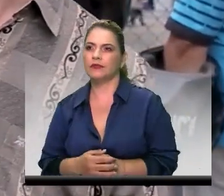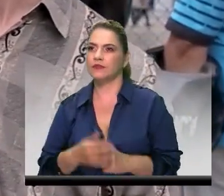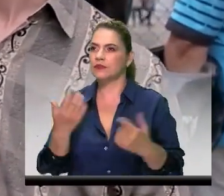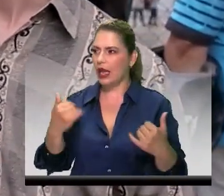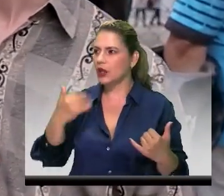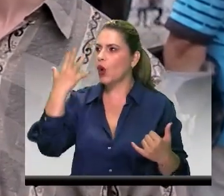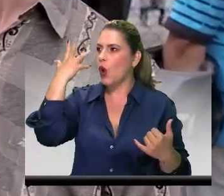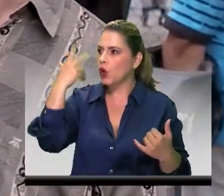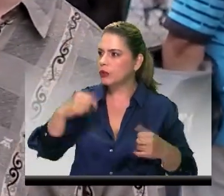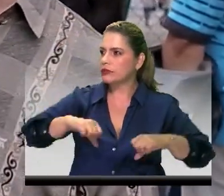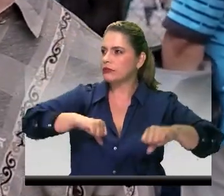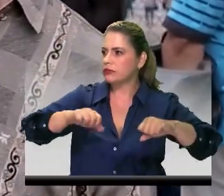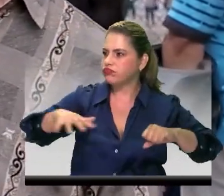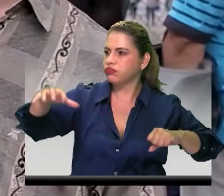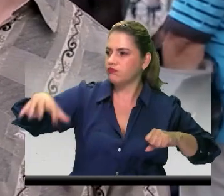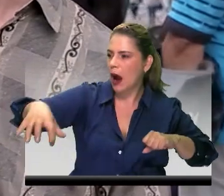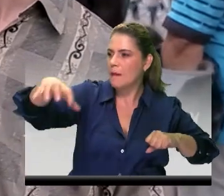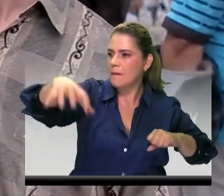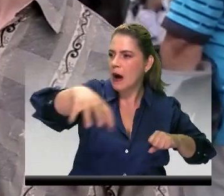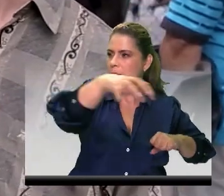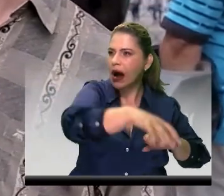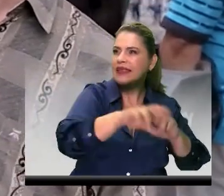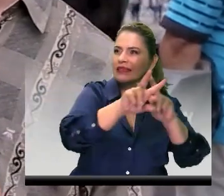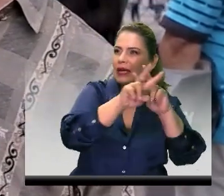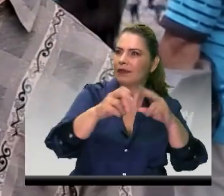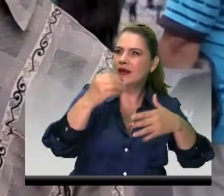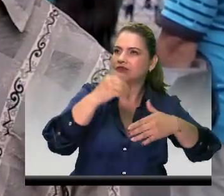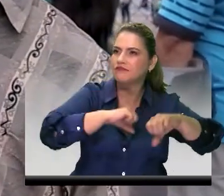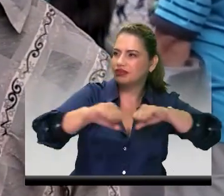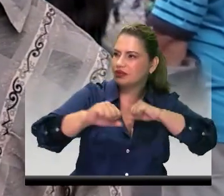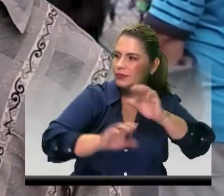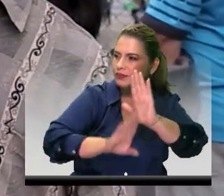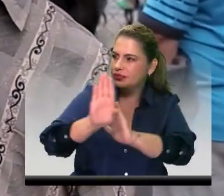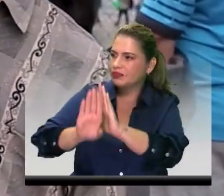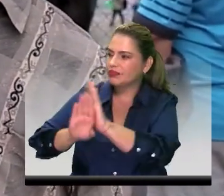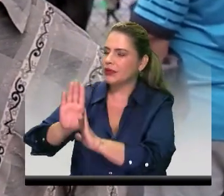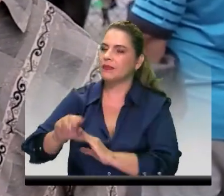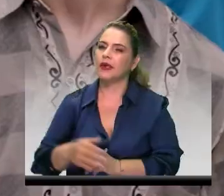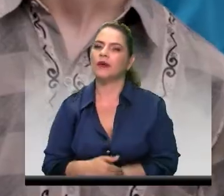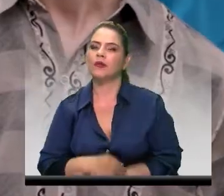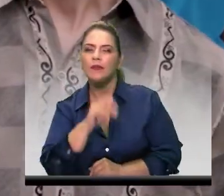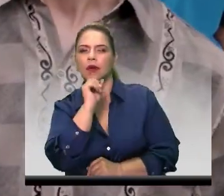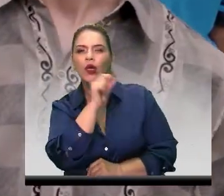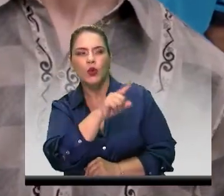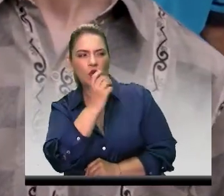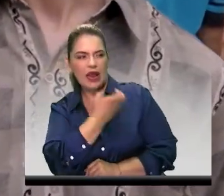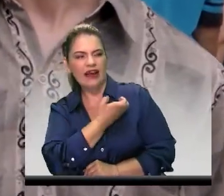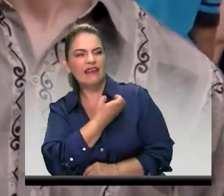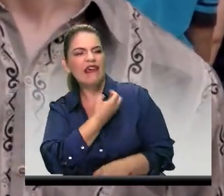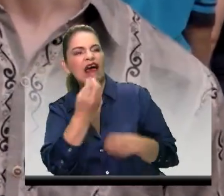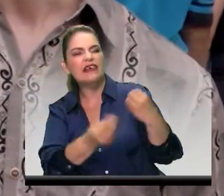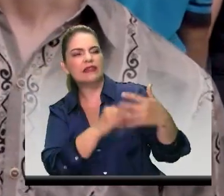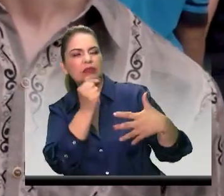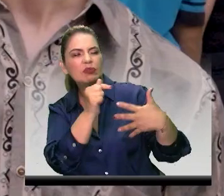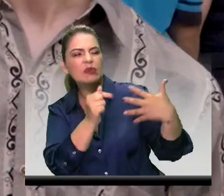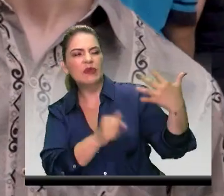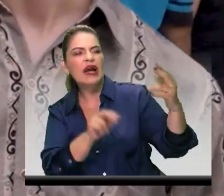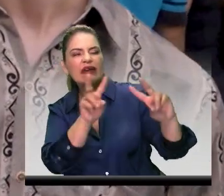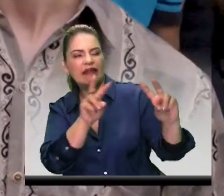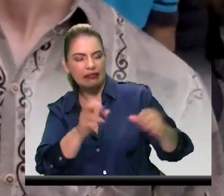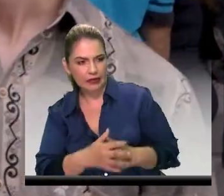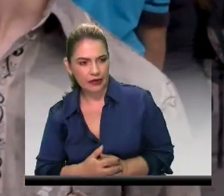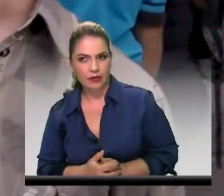trabajando por mejorar en ese tema, pero me gustaría saber qué estamos haciendo desde la Alcaldía de Itagüí para mejorar el consumo de